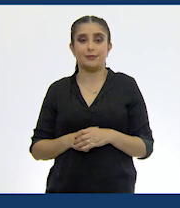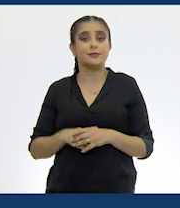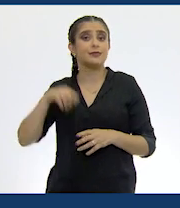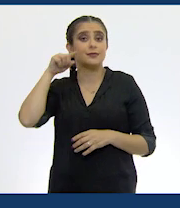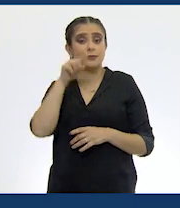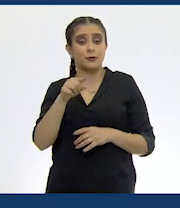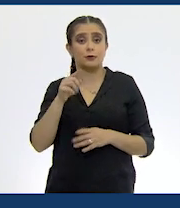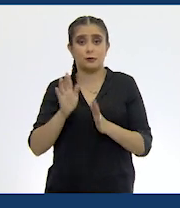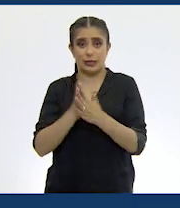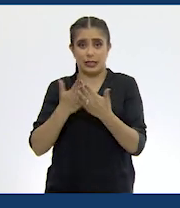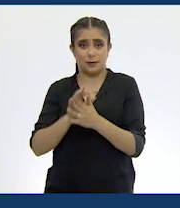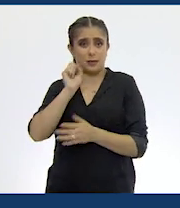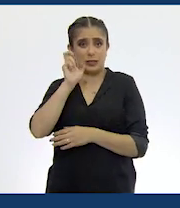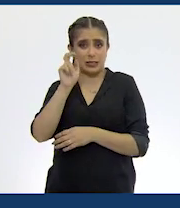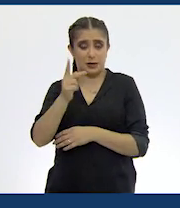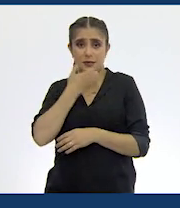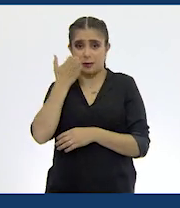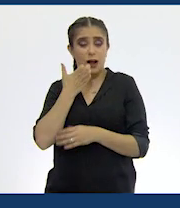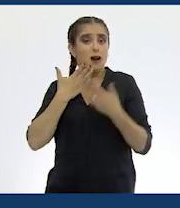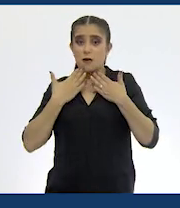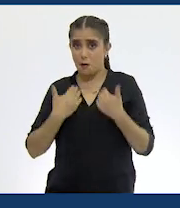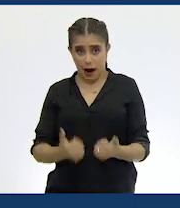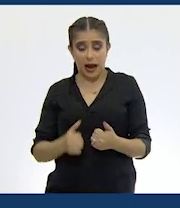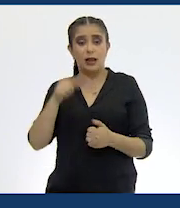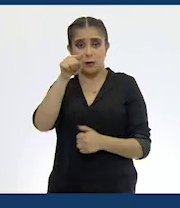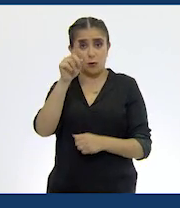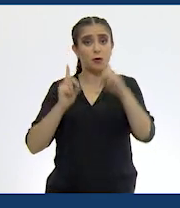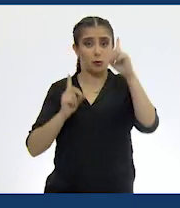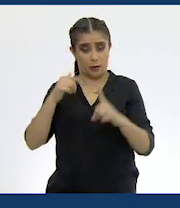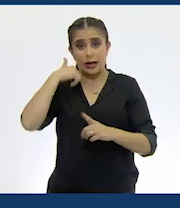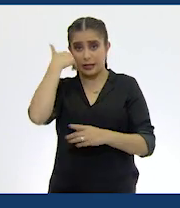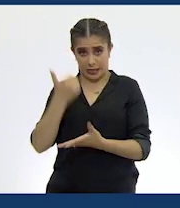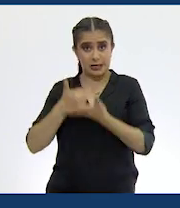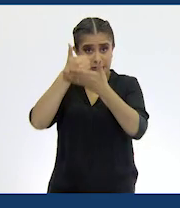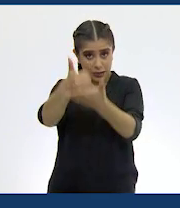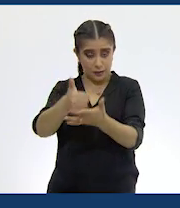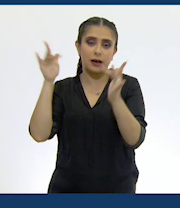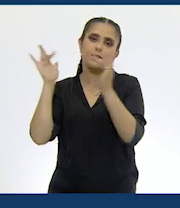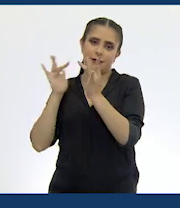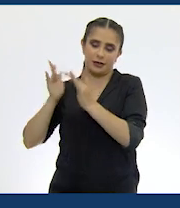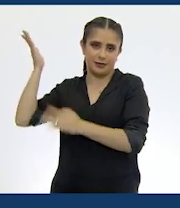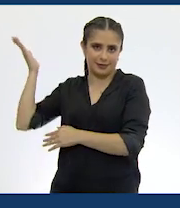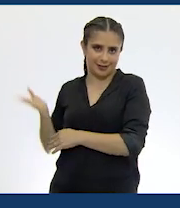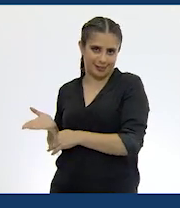Si no tienes el libro de texto o necesitas ayuda para responder las preguntas, contáctanos.